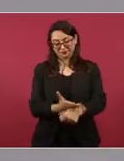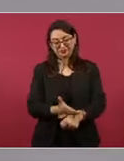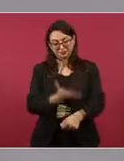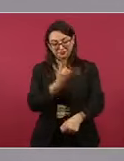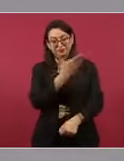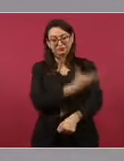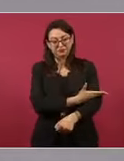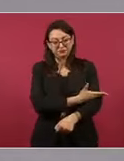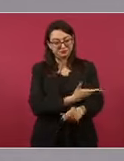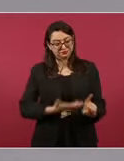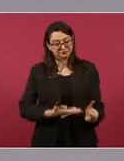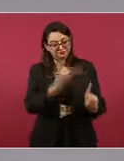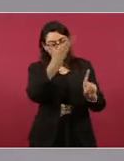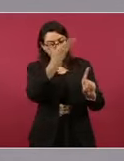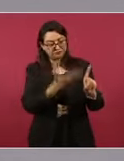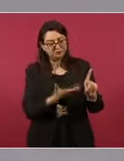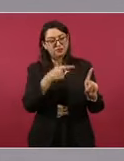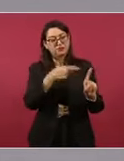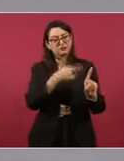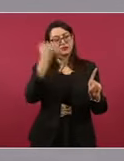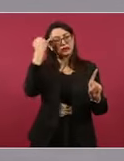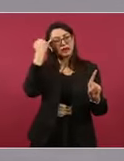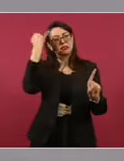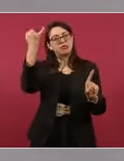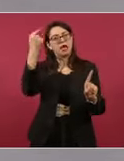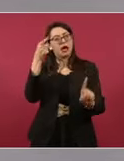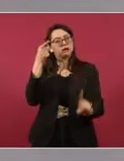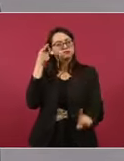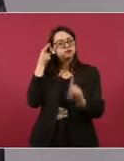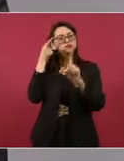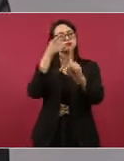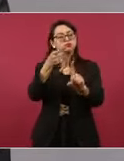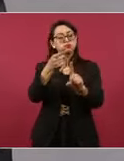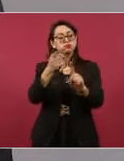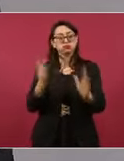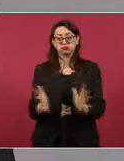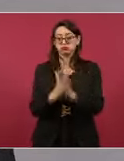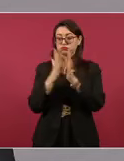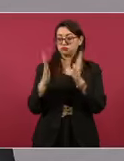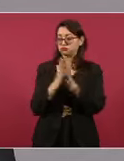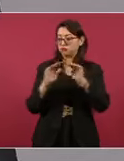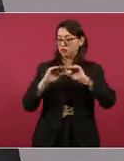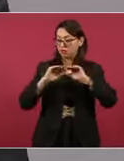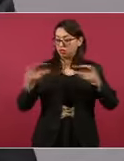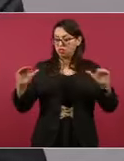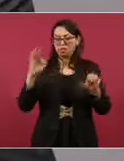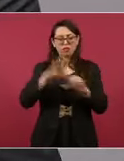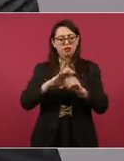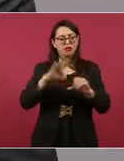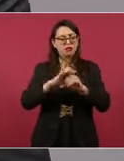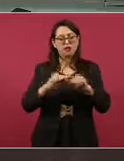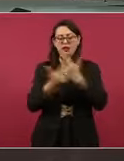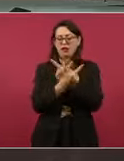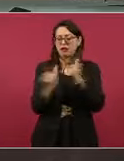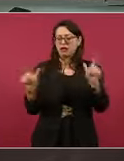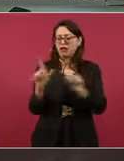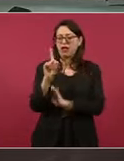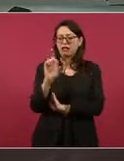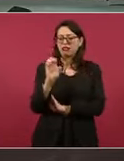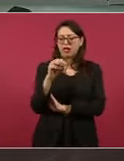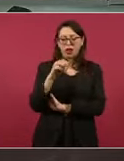quien para consumar su bello ideal democrático no pudo o no